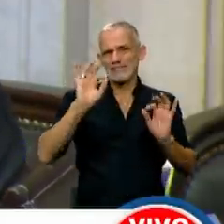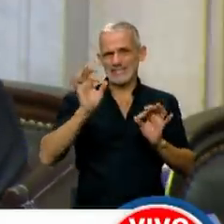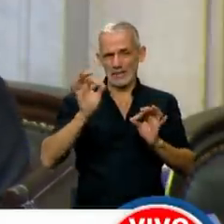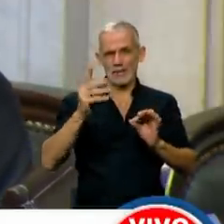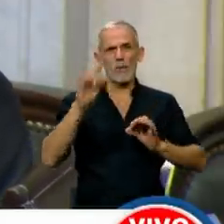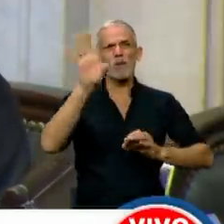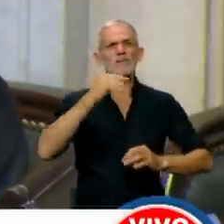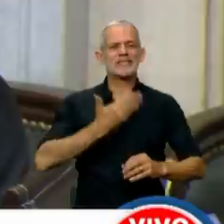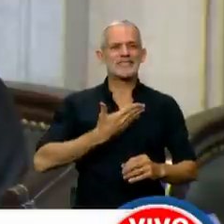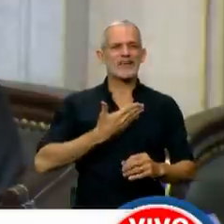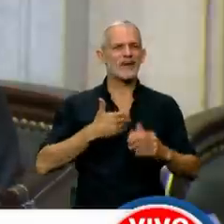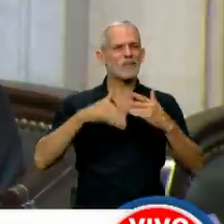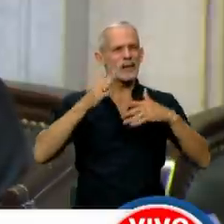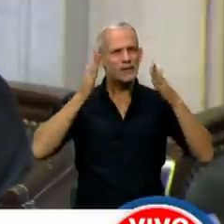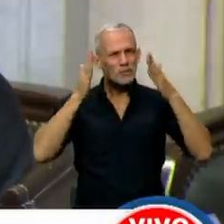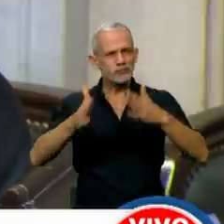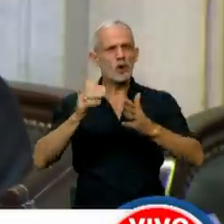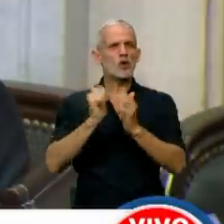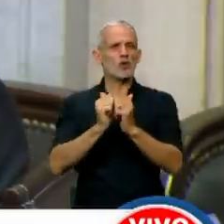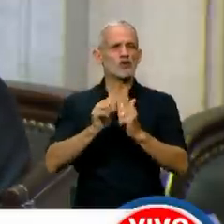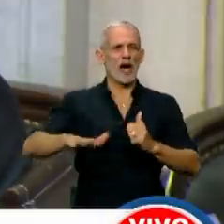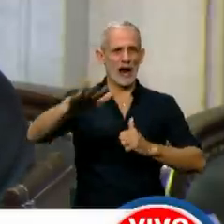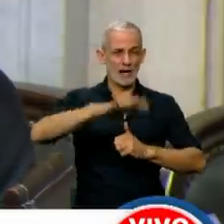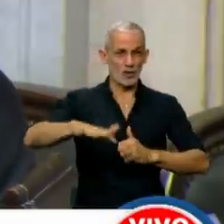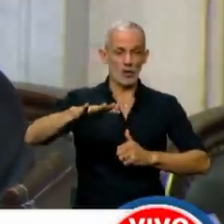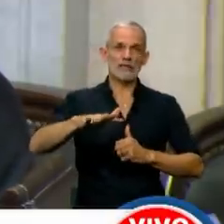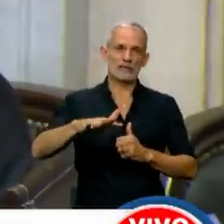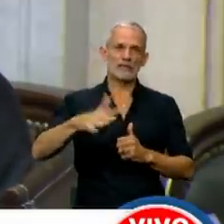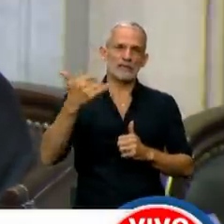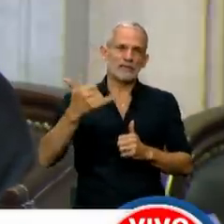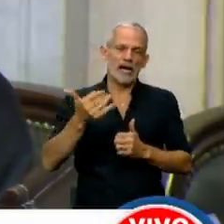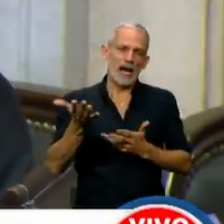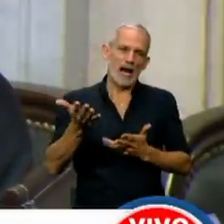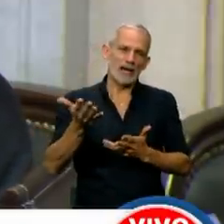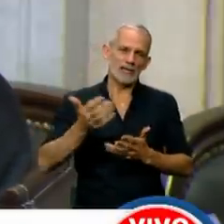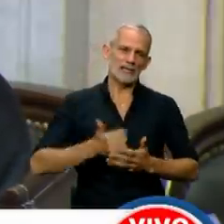principalmente en la ciudad de rosario se encuentra